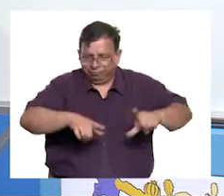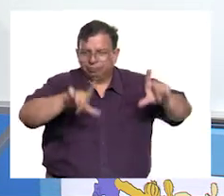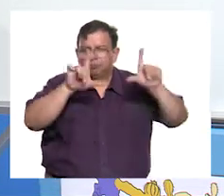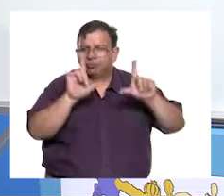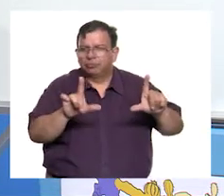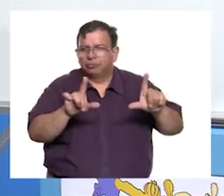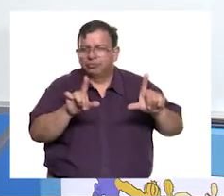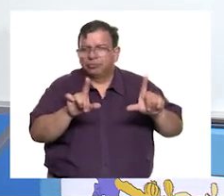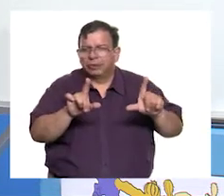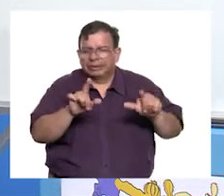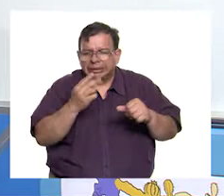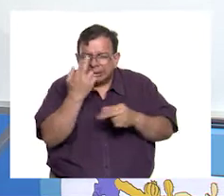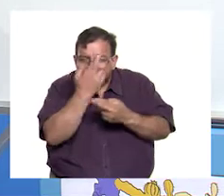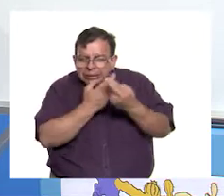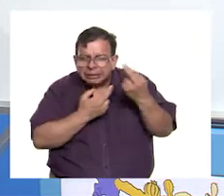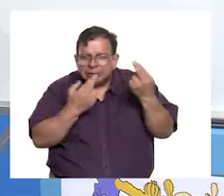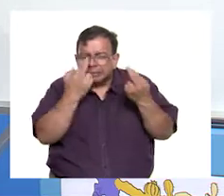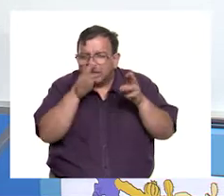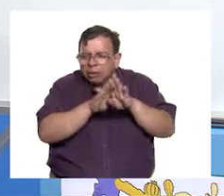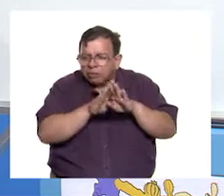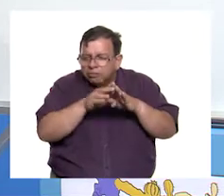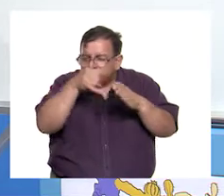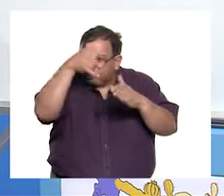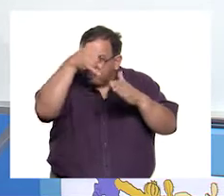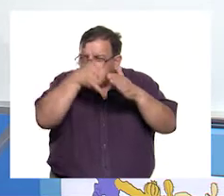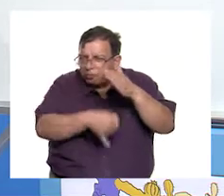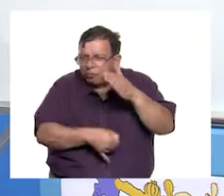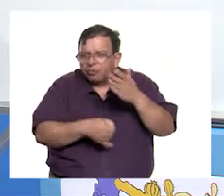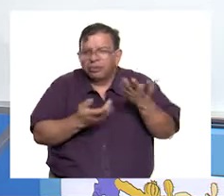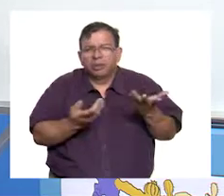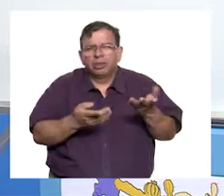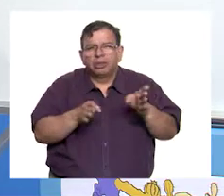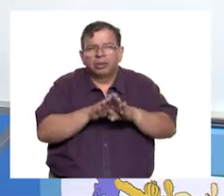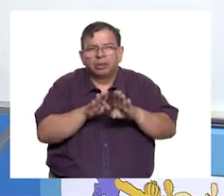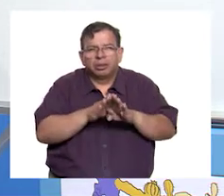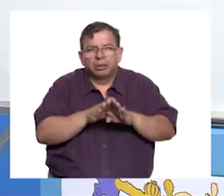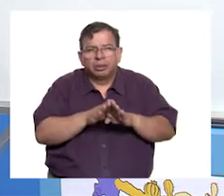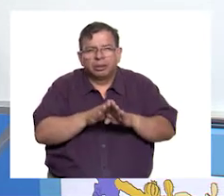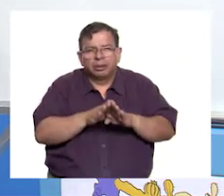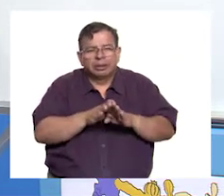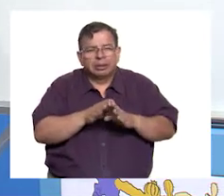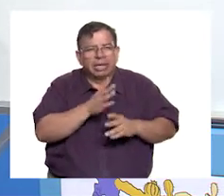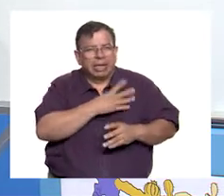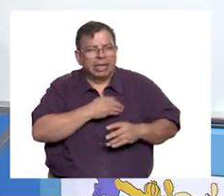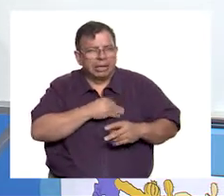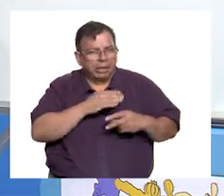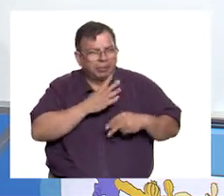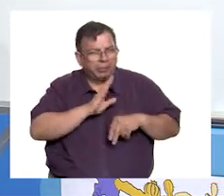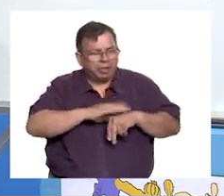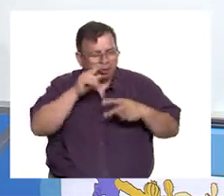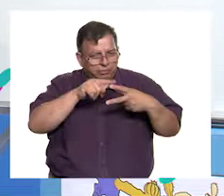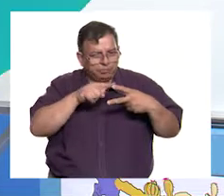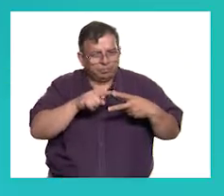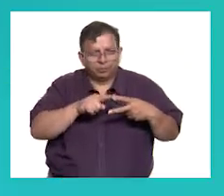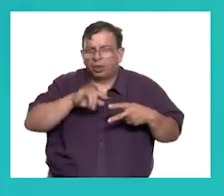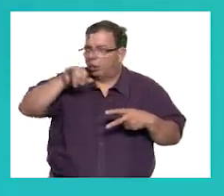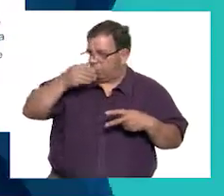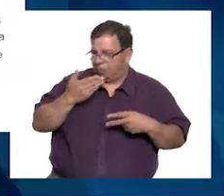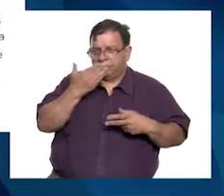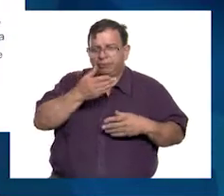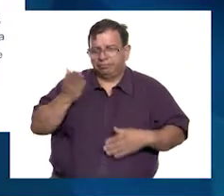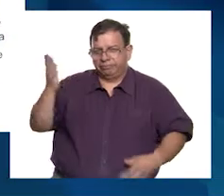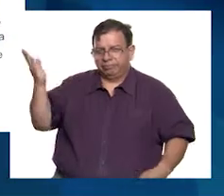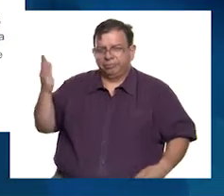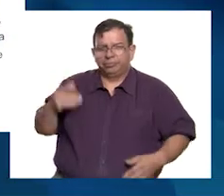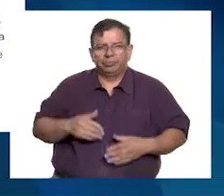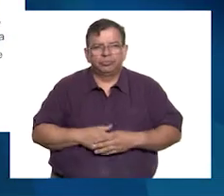y analicemos un poco más a profundidad la forma de ser y las motivaciones de la hija mayor. ¿Lo lees, por favor, Juan Carlos? Claro